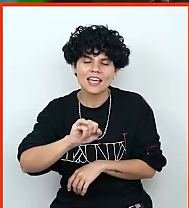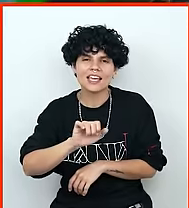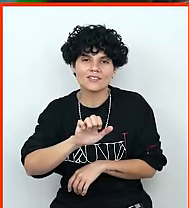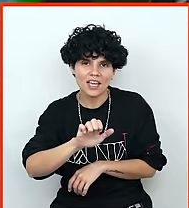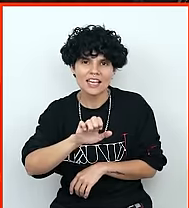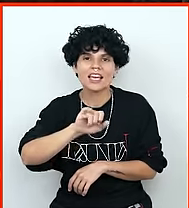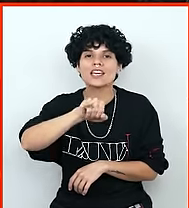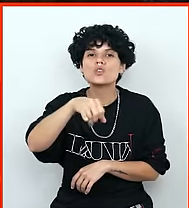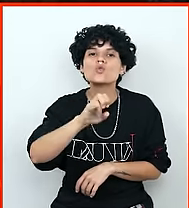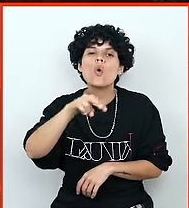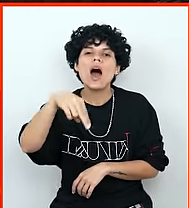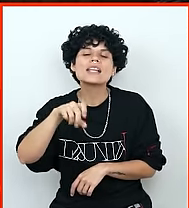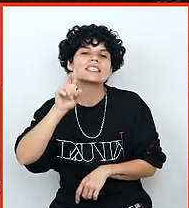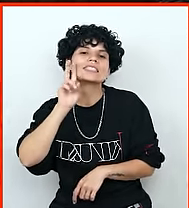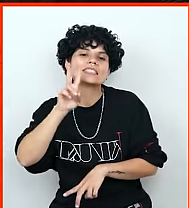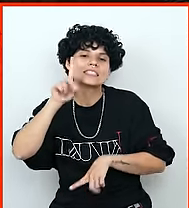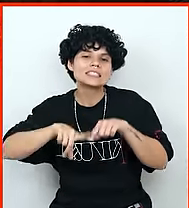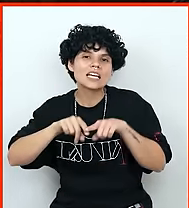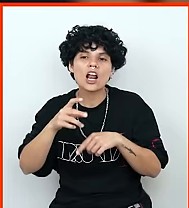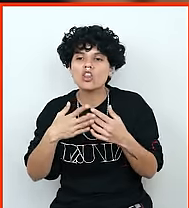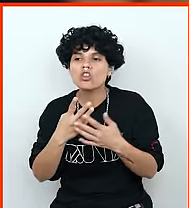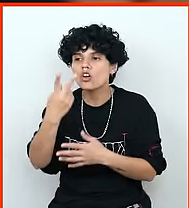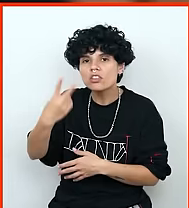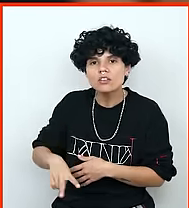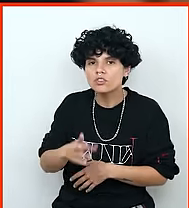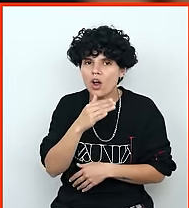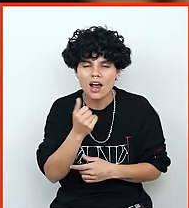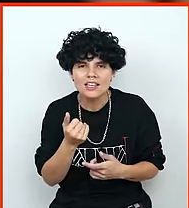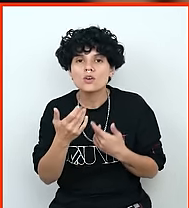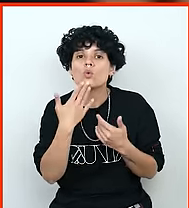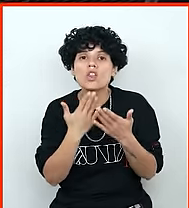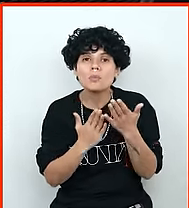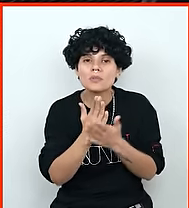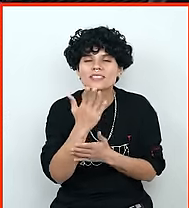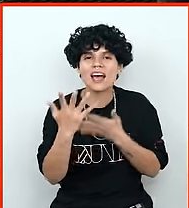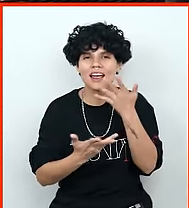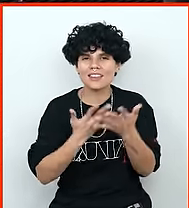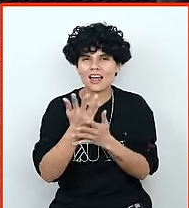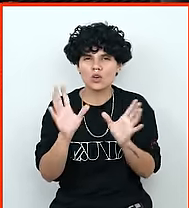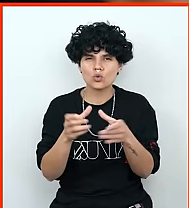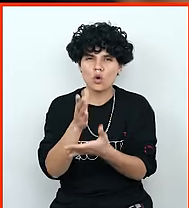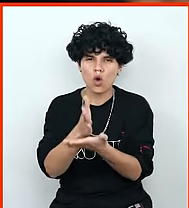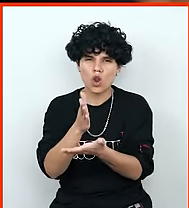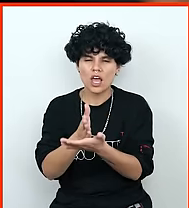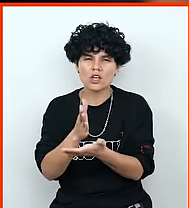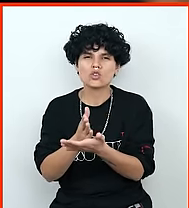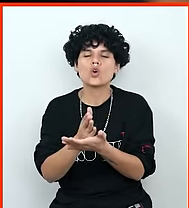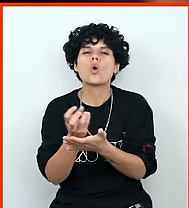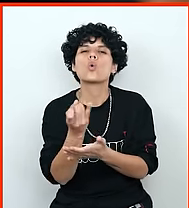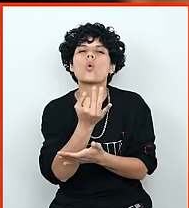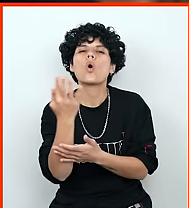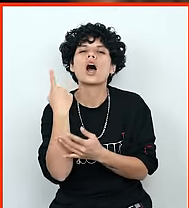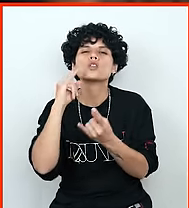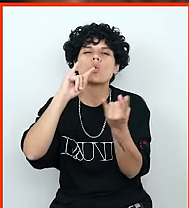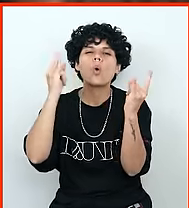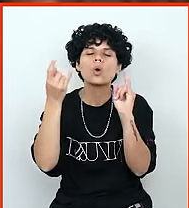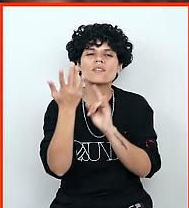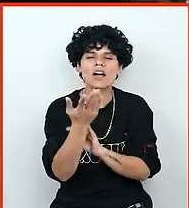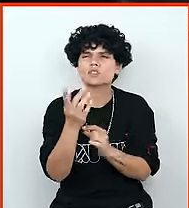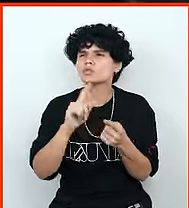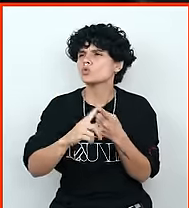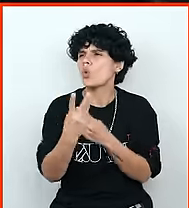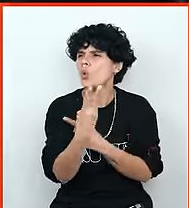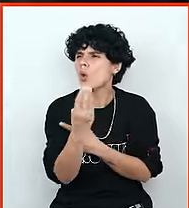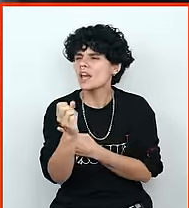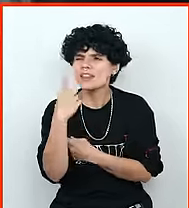Sin Tierra. Parte de su carrera musical en la época del colegio en el grupo Cuarto Universo. Canciones como 40 días, El